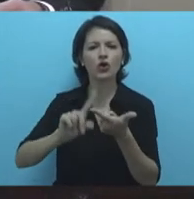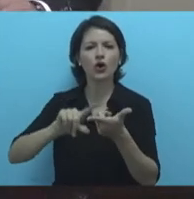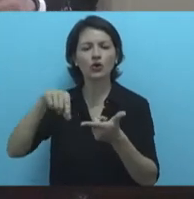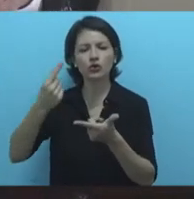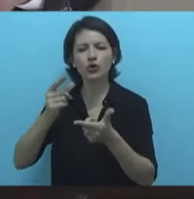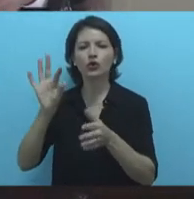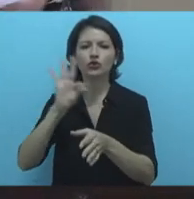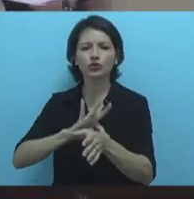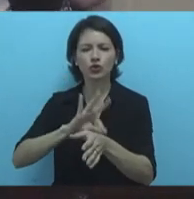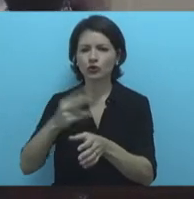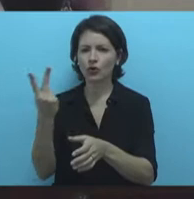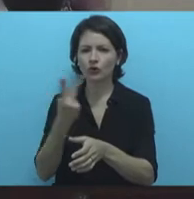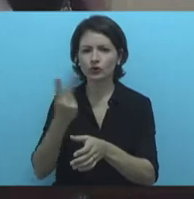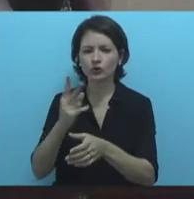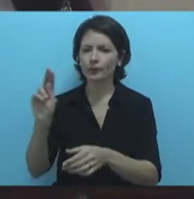visto